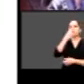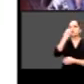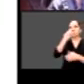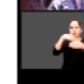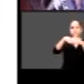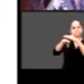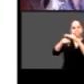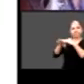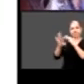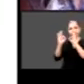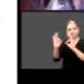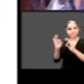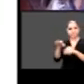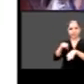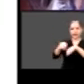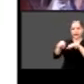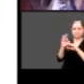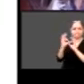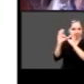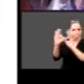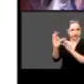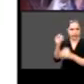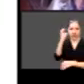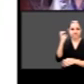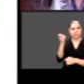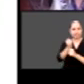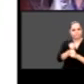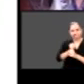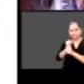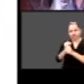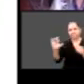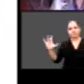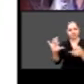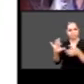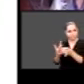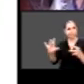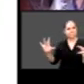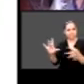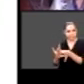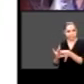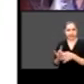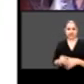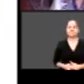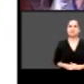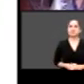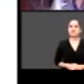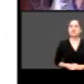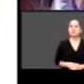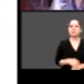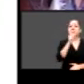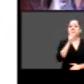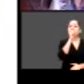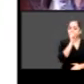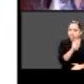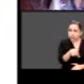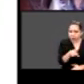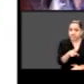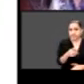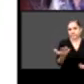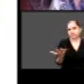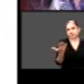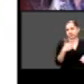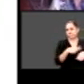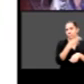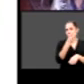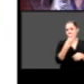También estamos viendo que por eso tanto las organizaciones